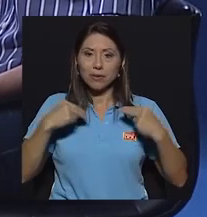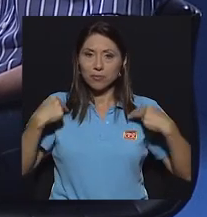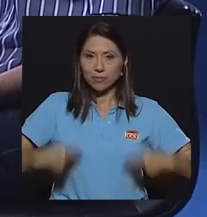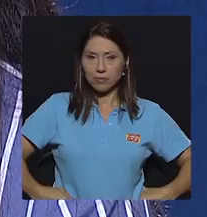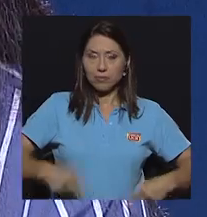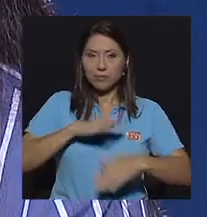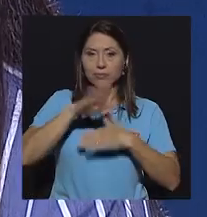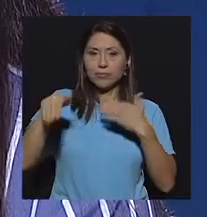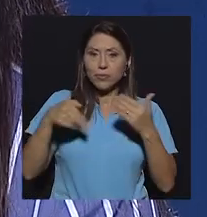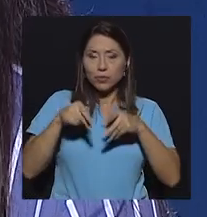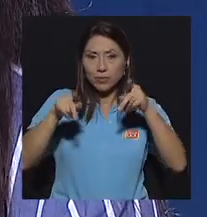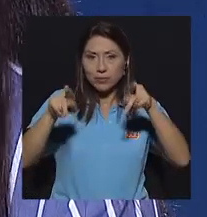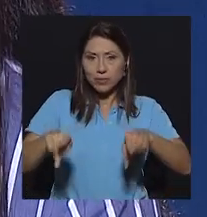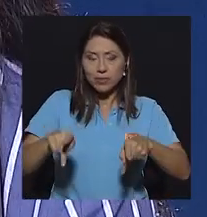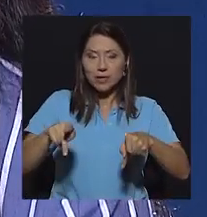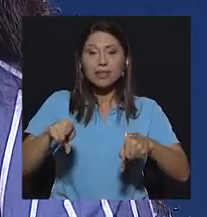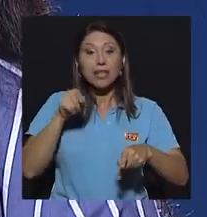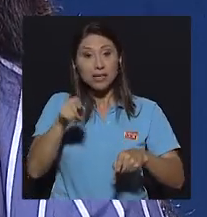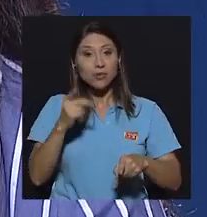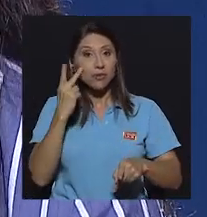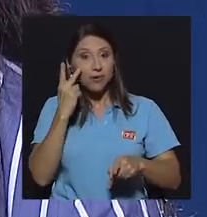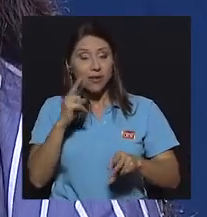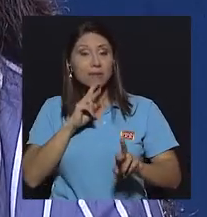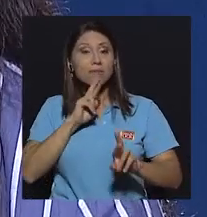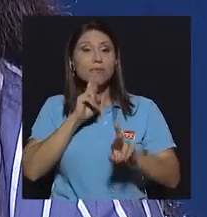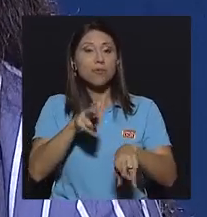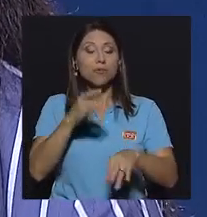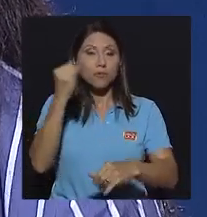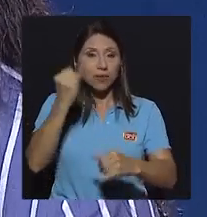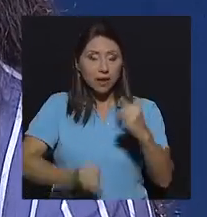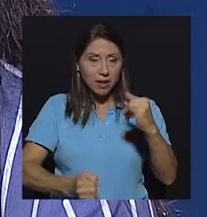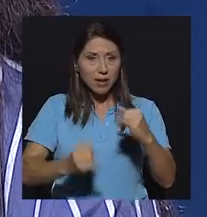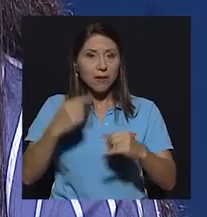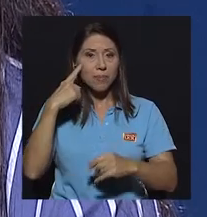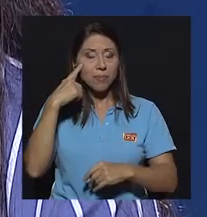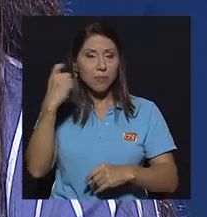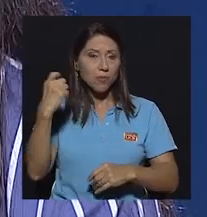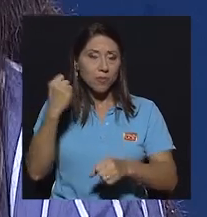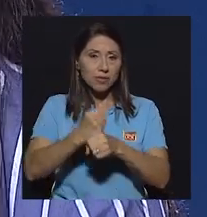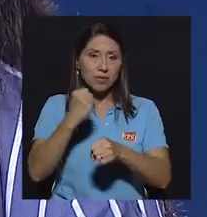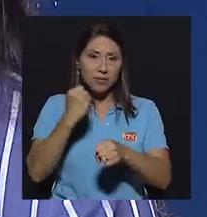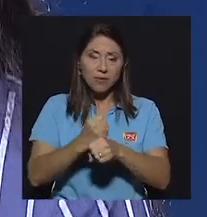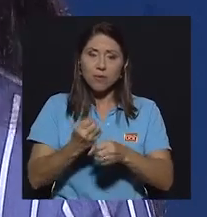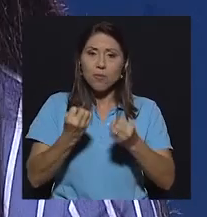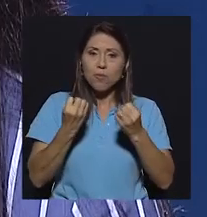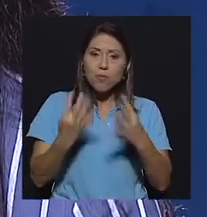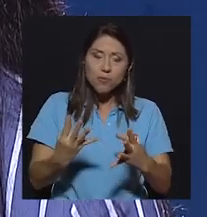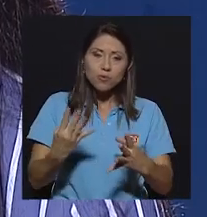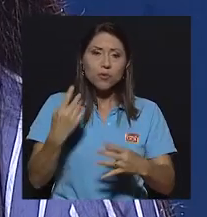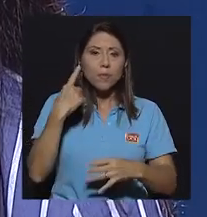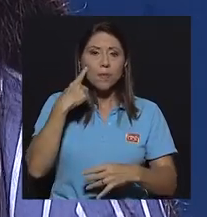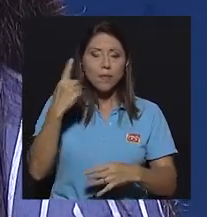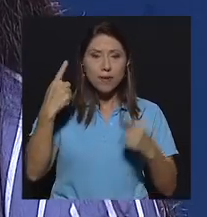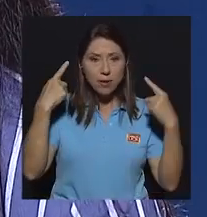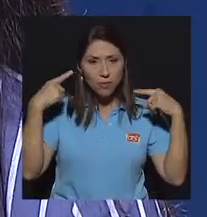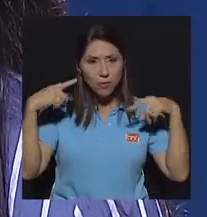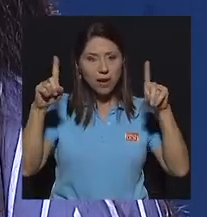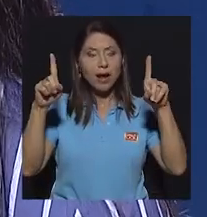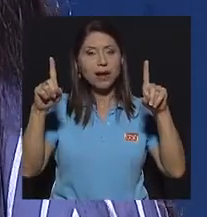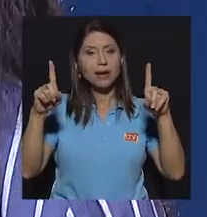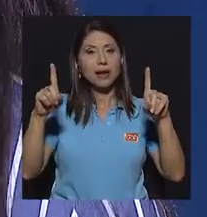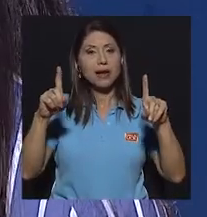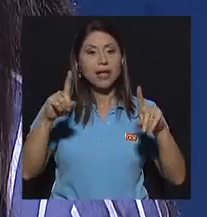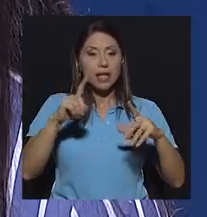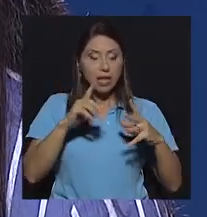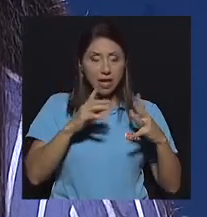que eso se ve en el producto final, porque se trabajó muchísimo para lograr que tuviera